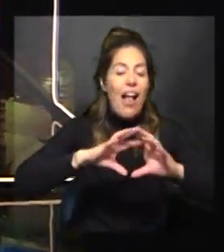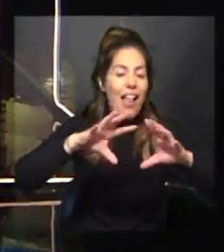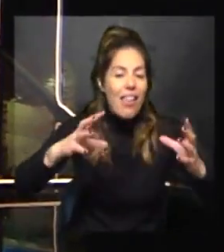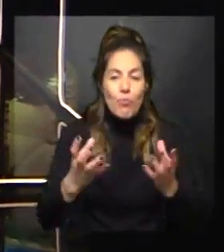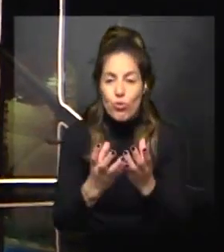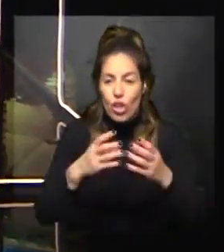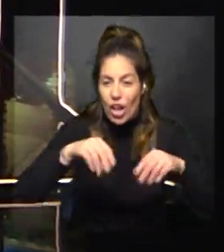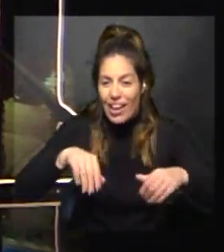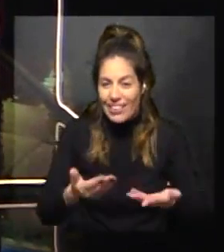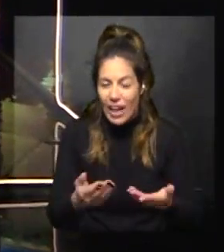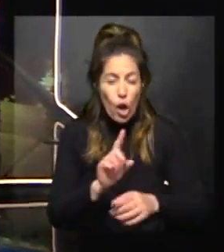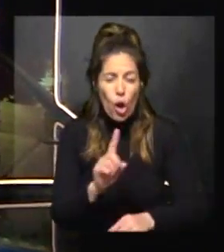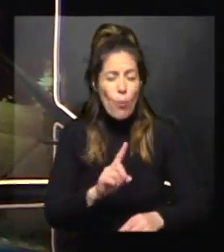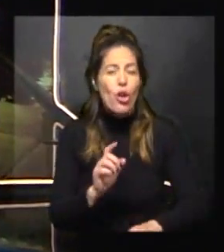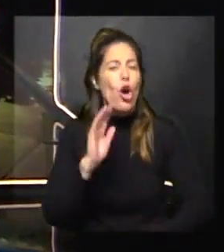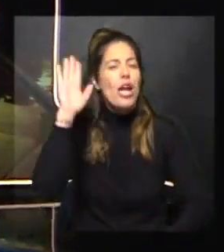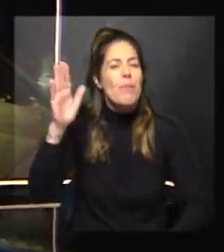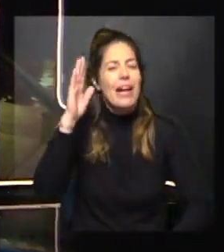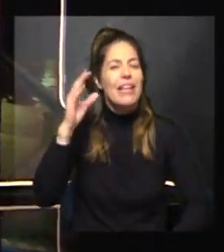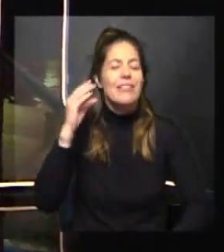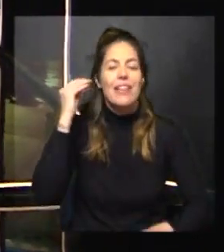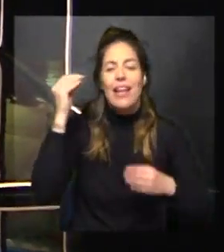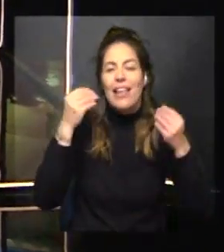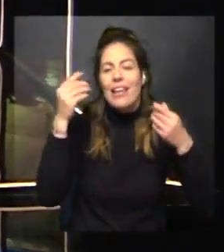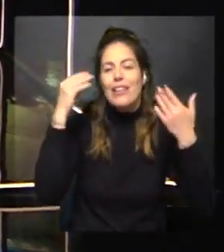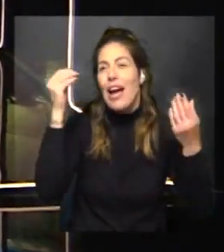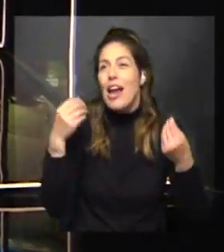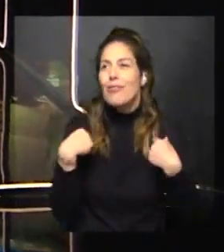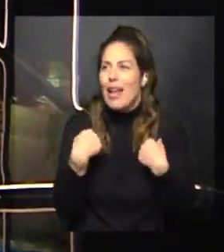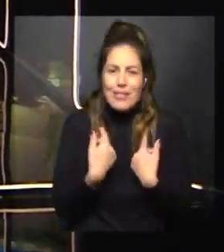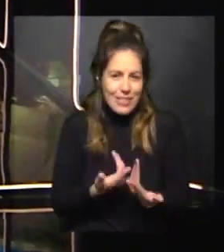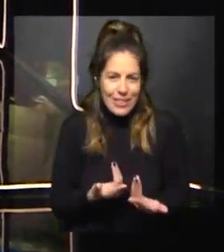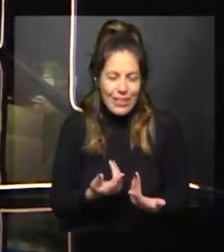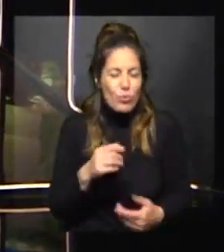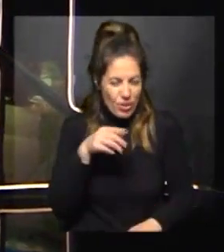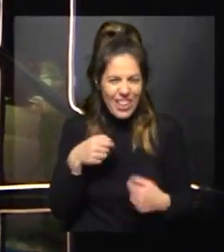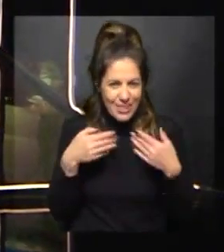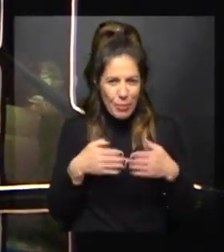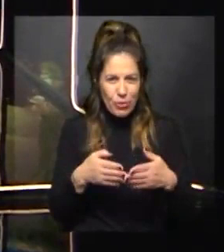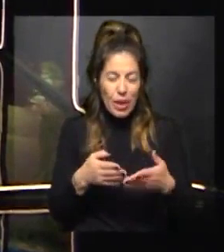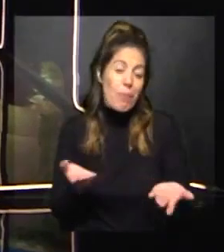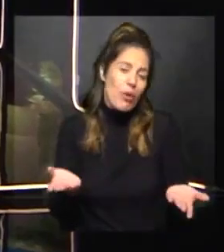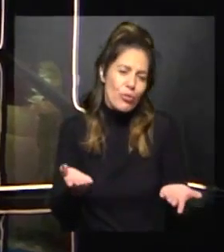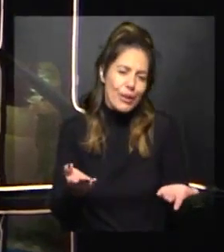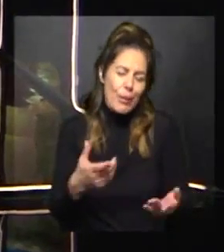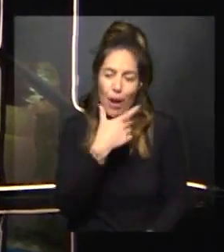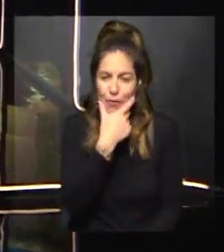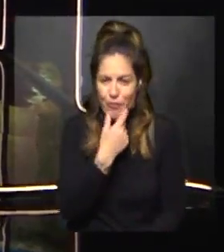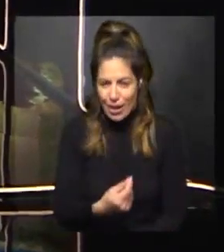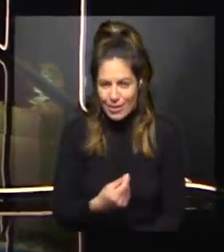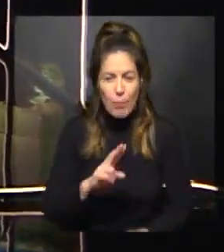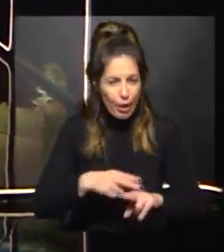alguien así imagino que se estarán preguntando ustedes en este momento por suerte el trámite fue mucho más sencillo Porque